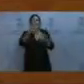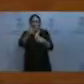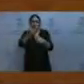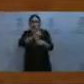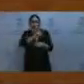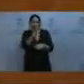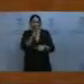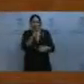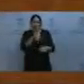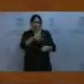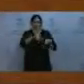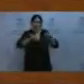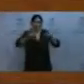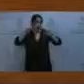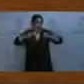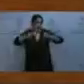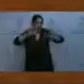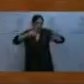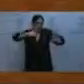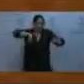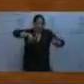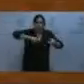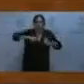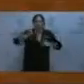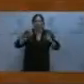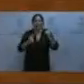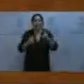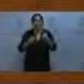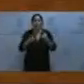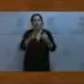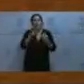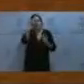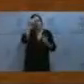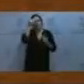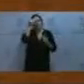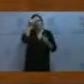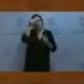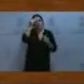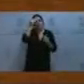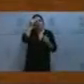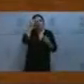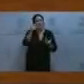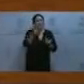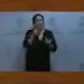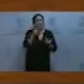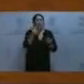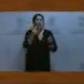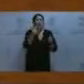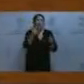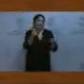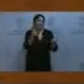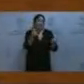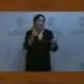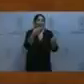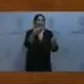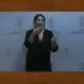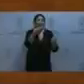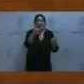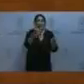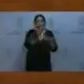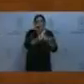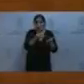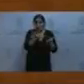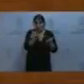mayores, el señor Piernaveja me mira, le diré que estoy pensando en pesetas, son 100 millones de las